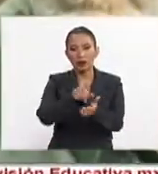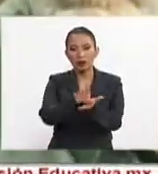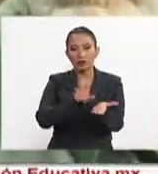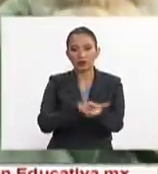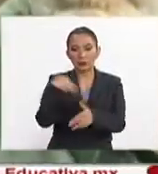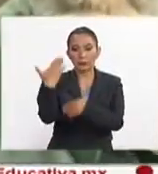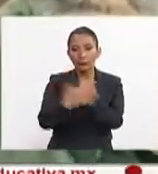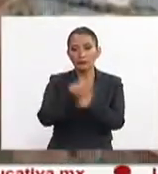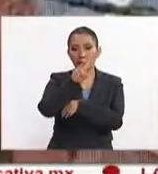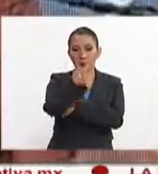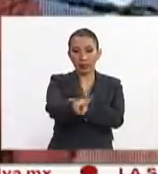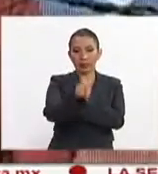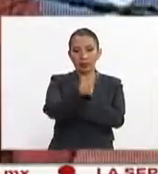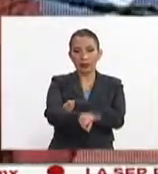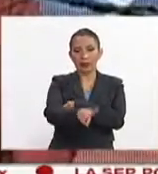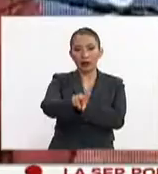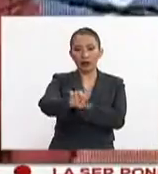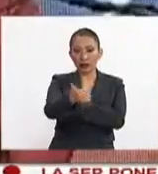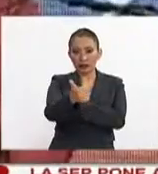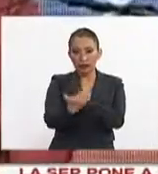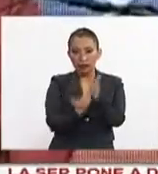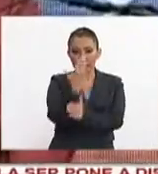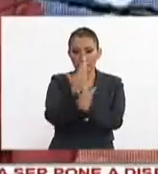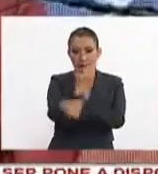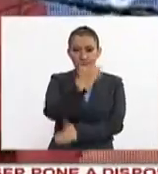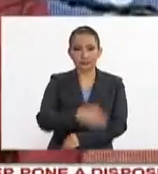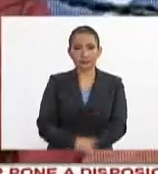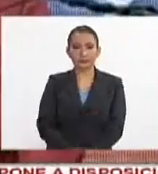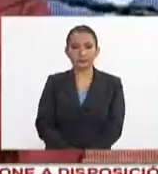el próximo viernes a las 11 de la mañana